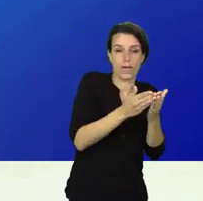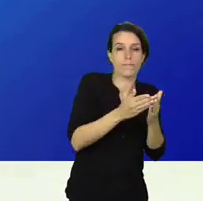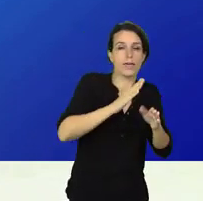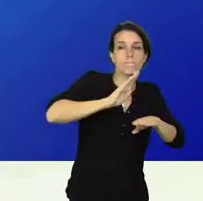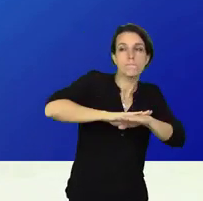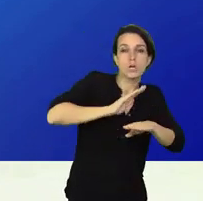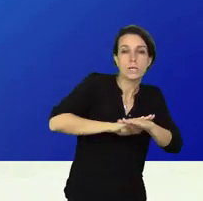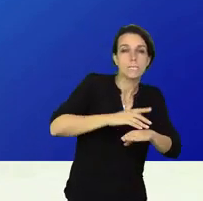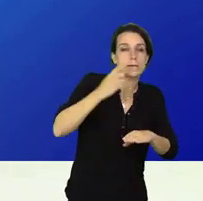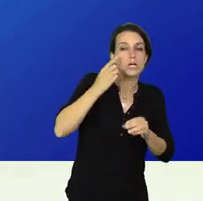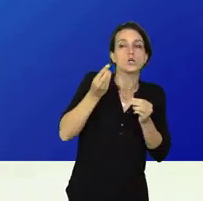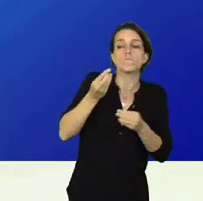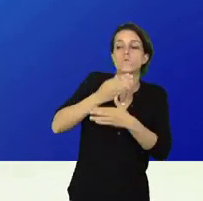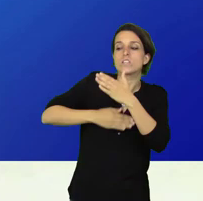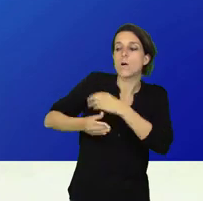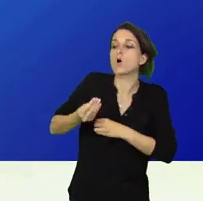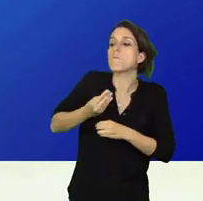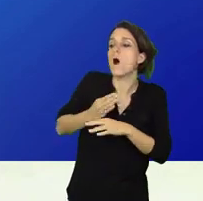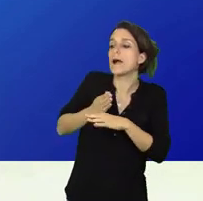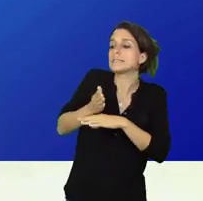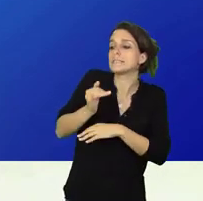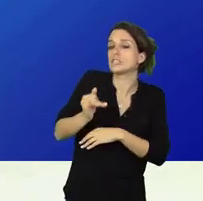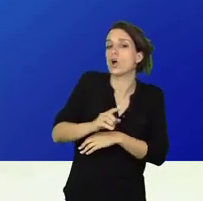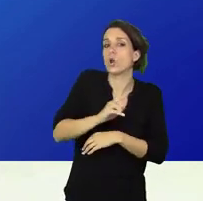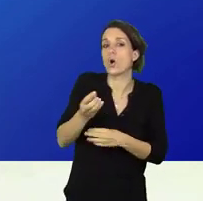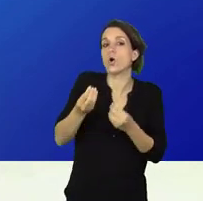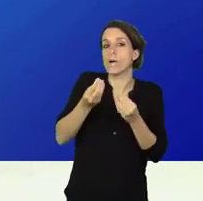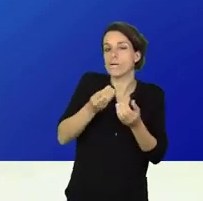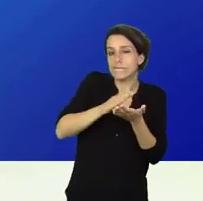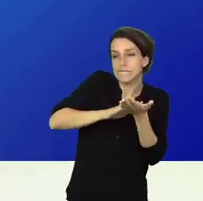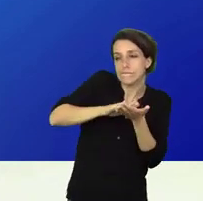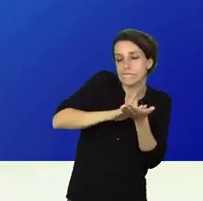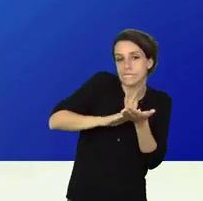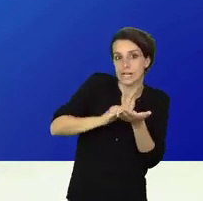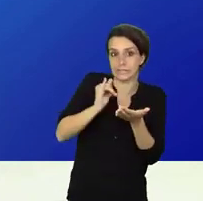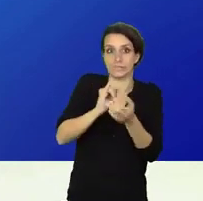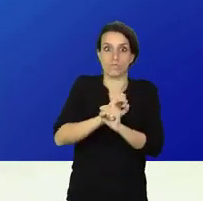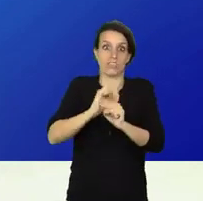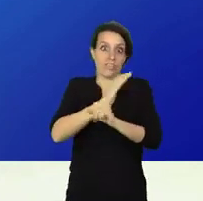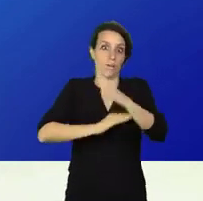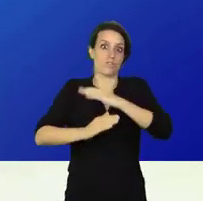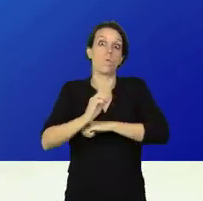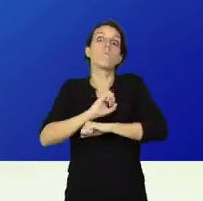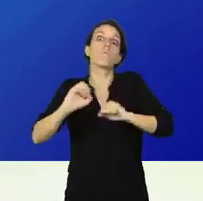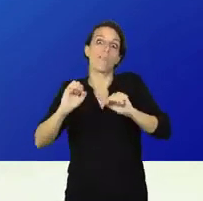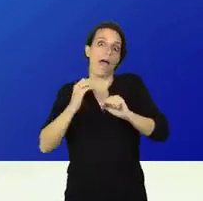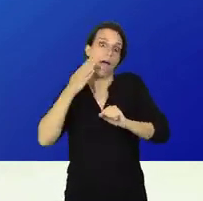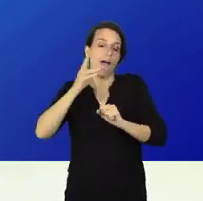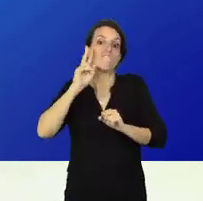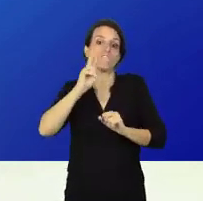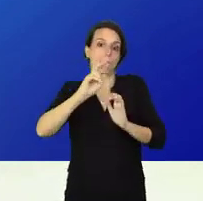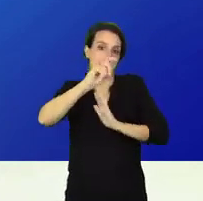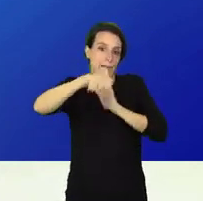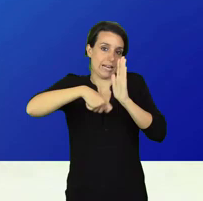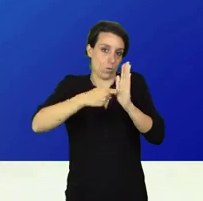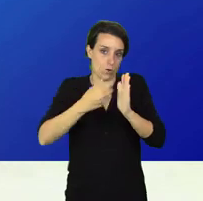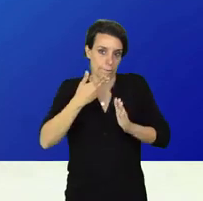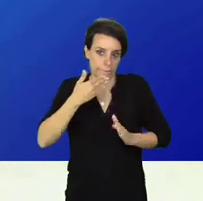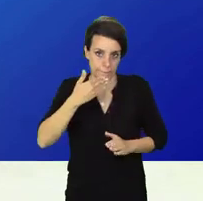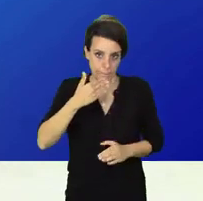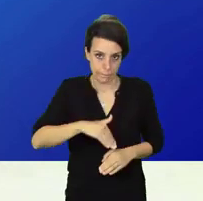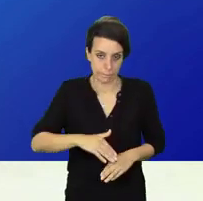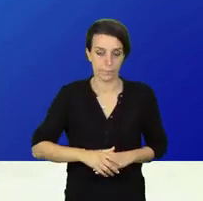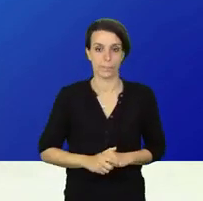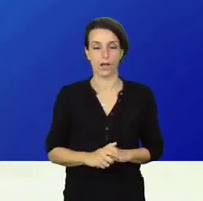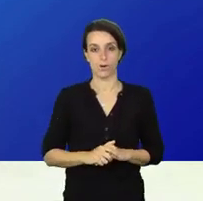de tecnología desde el inicio en clave de diversidad, de que hay muchos usuarios posibles para poder